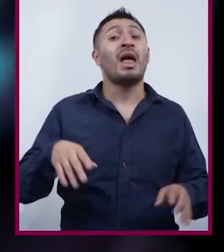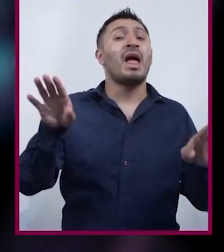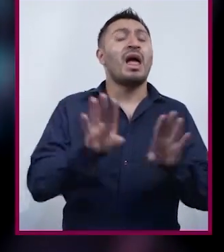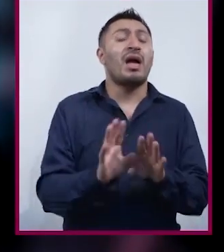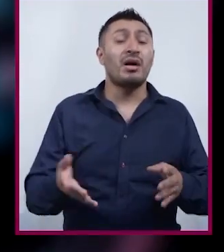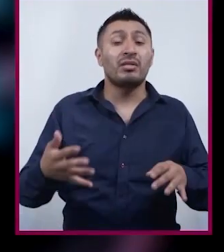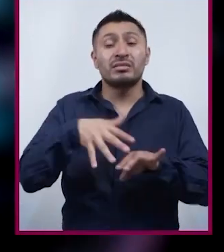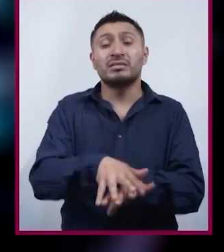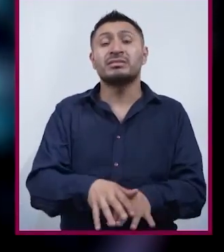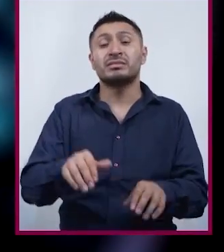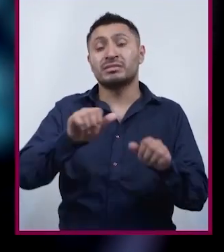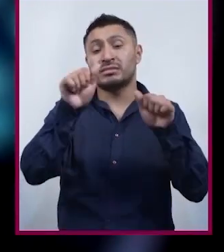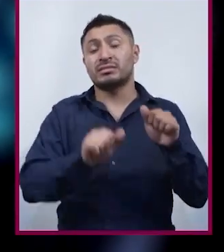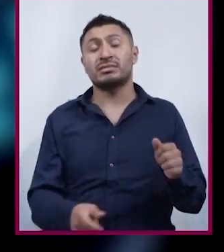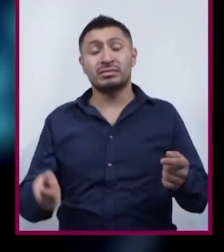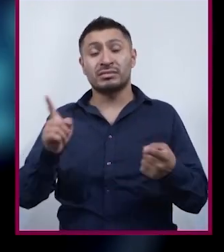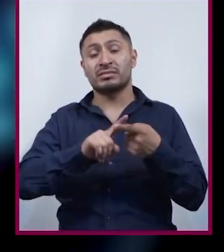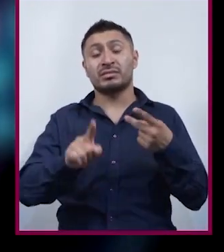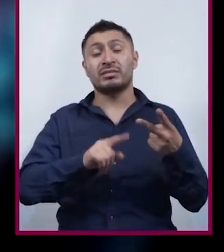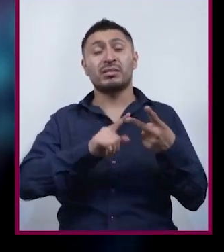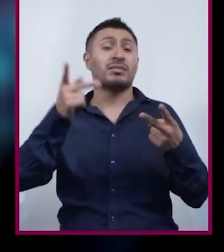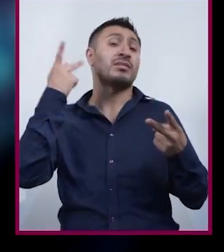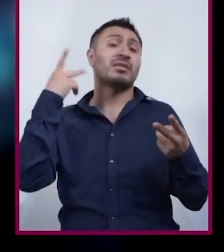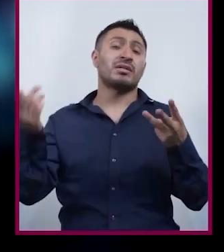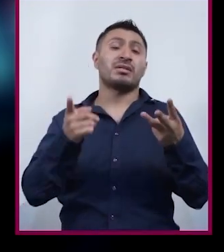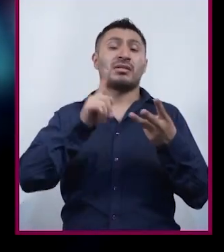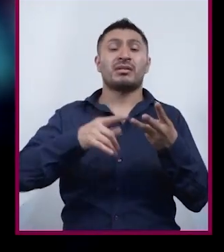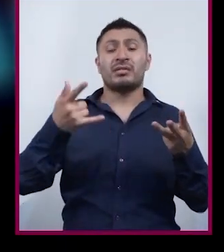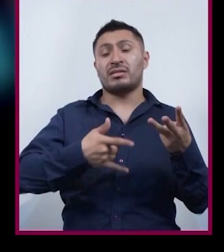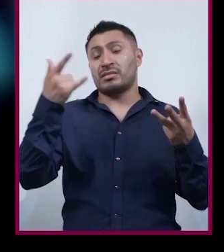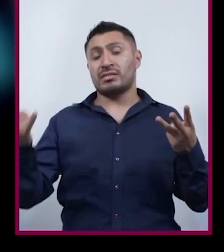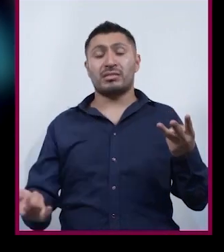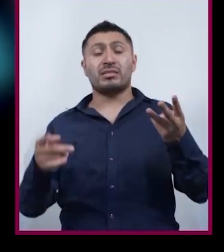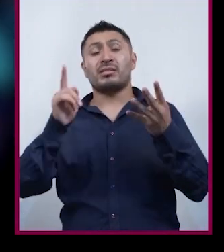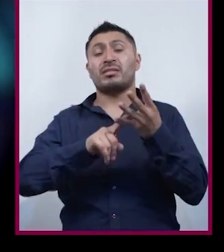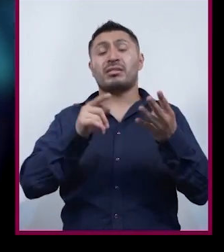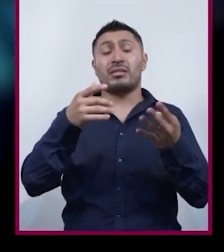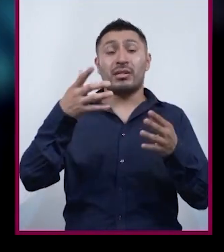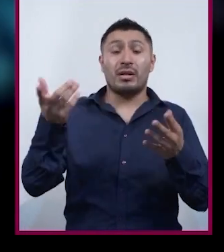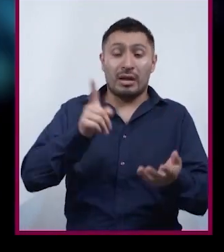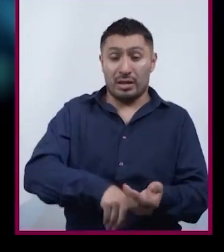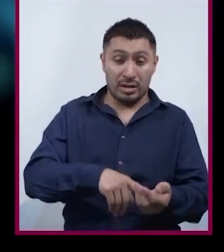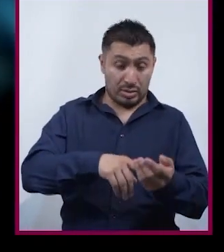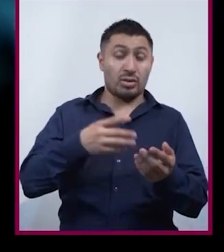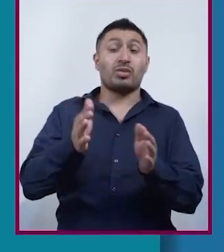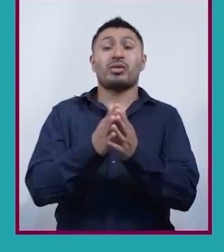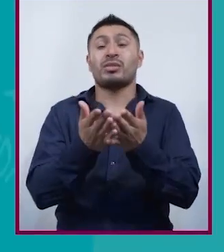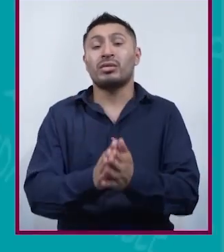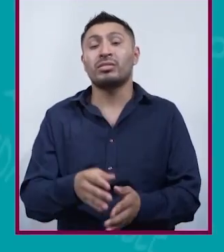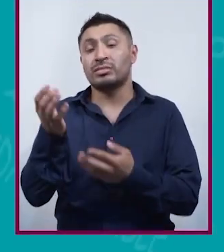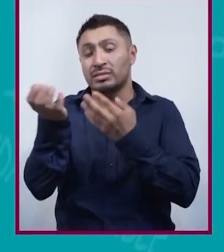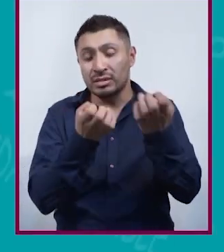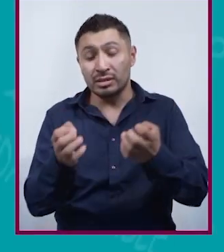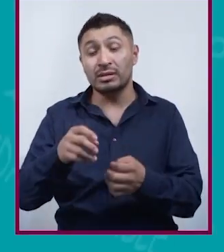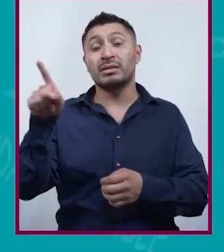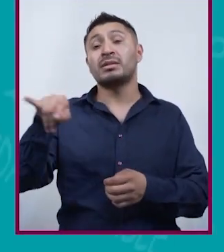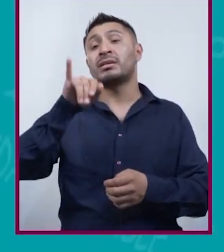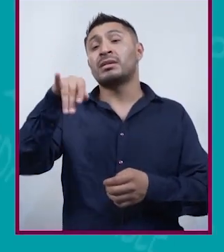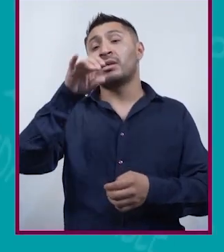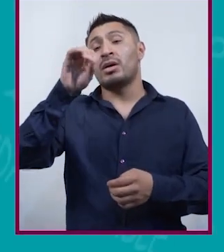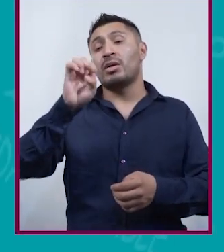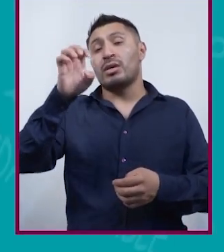¿Cómo se integra el arte, la política y la historia en la obra ensayística de José Vasconcelos? Para